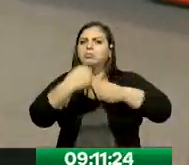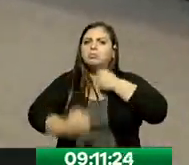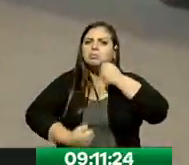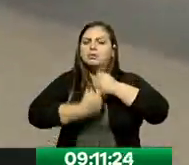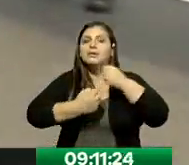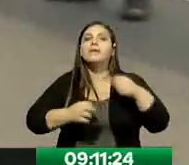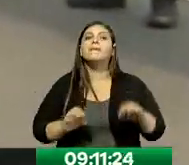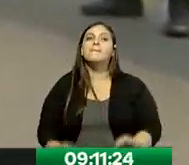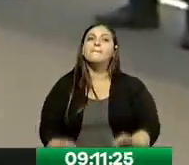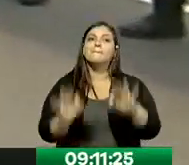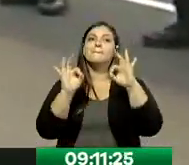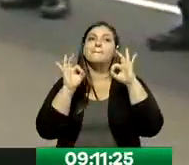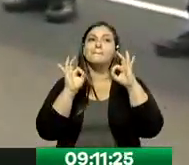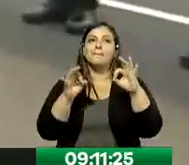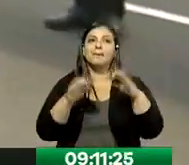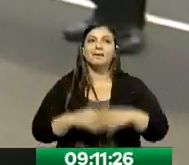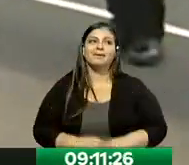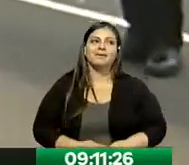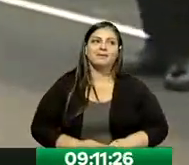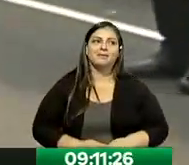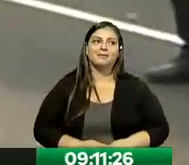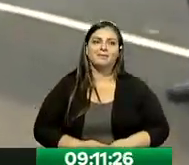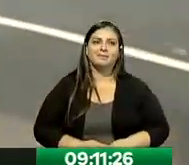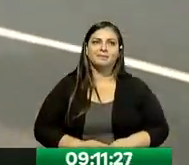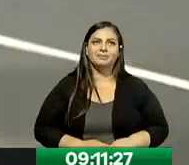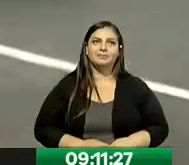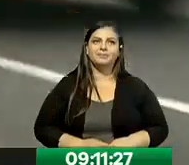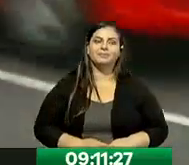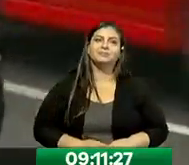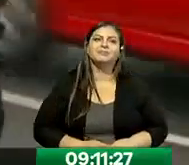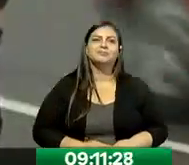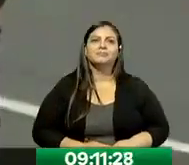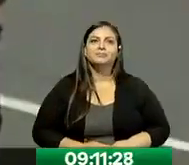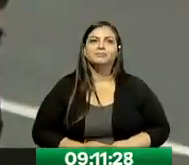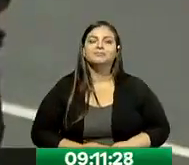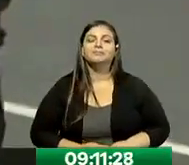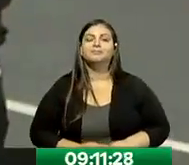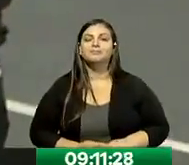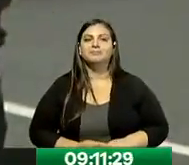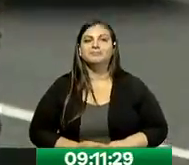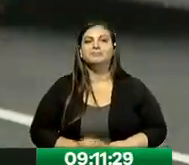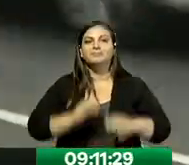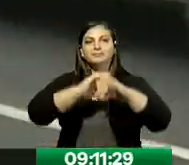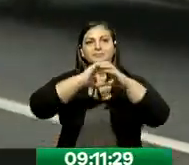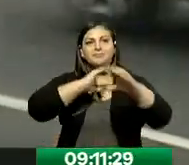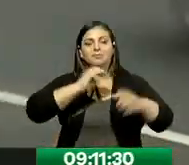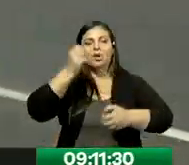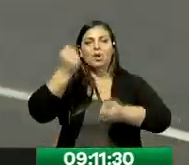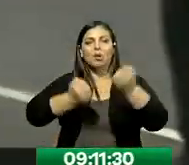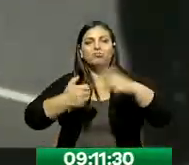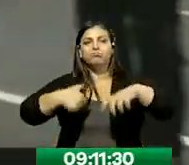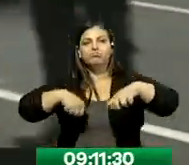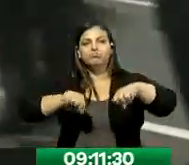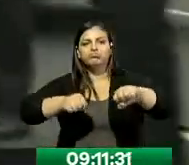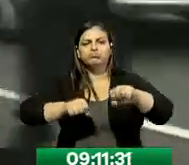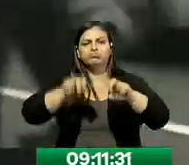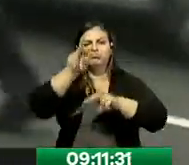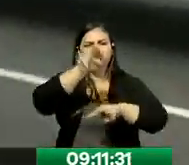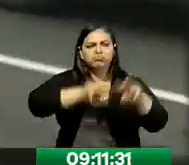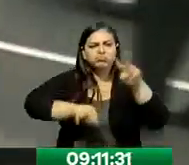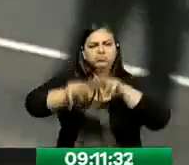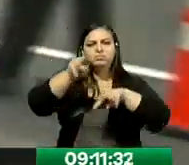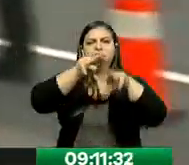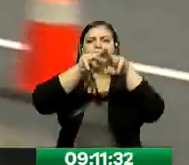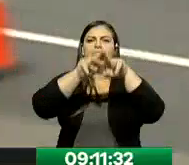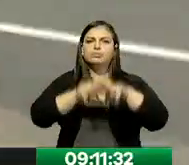realizan diariamente a bordo de los vehículos o de los buses de transporte urbano. En todo caso, son las incidencias que